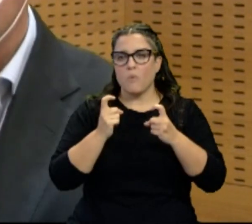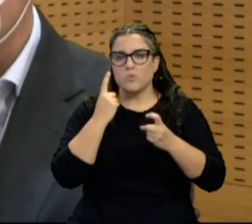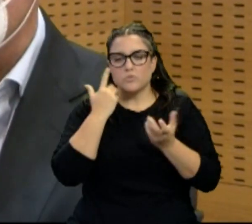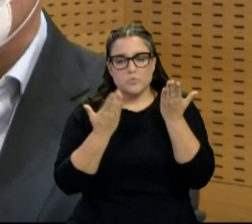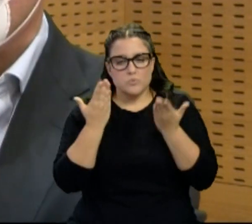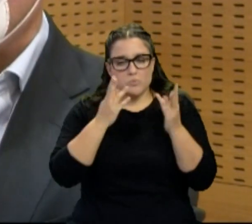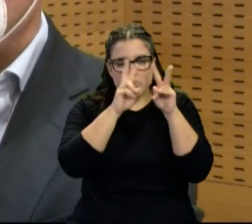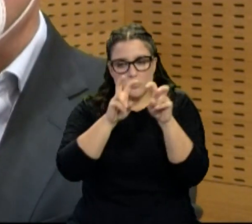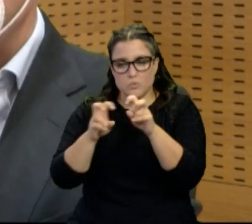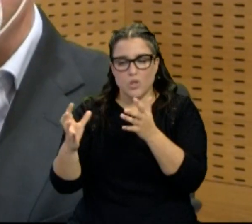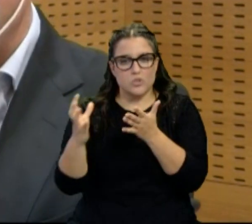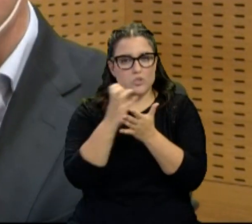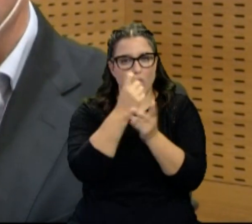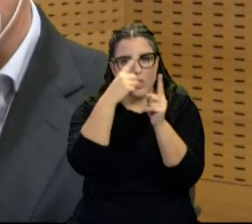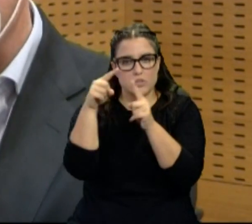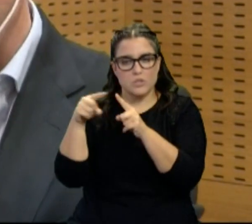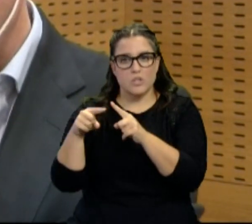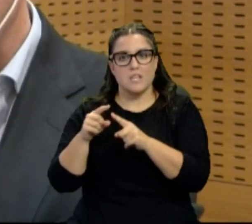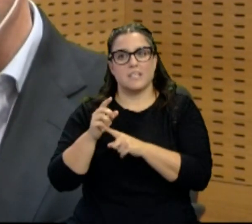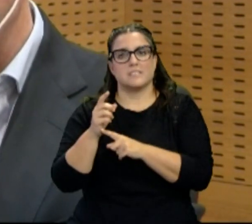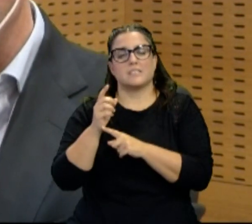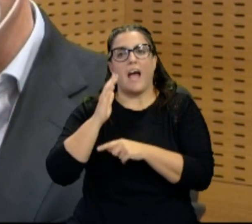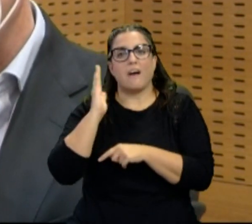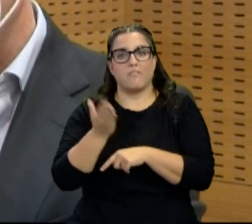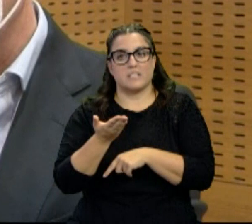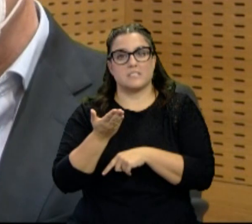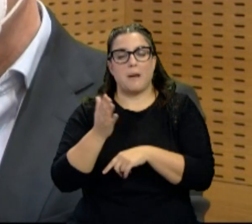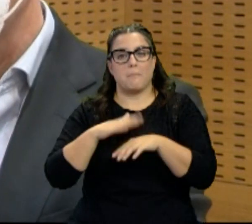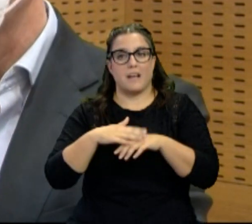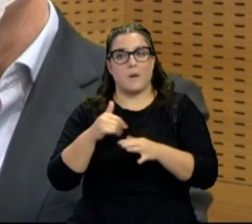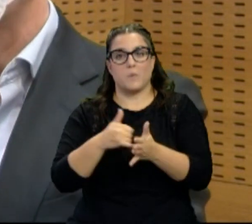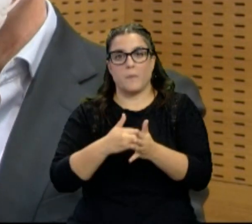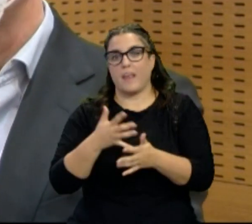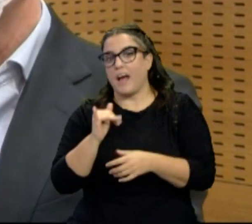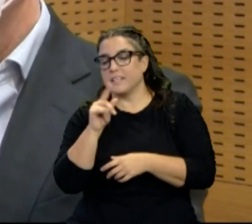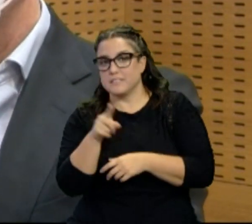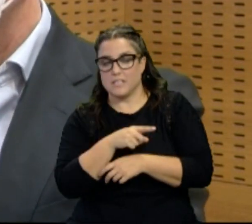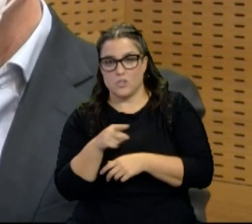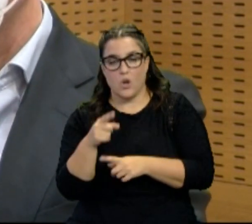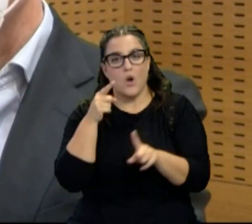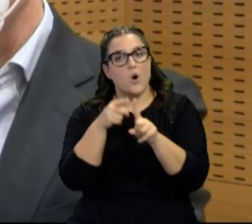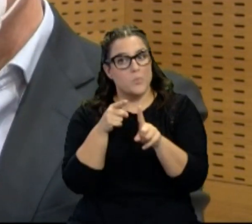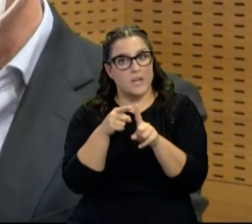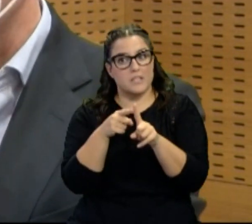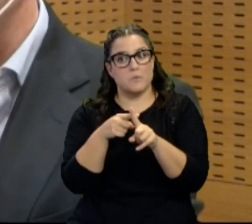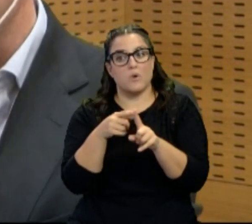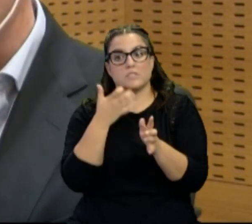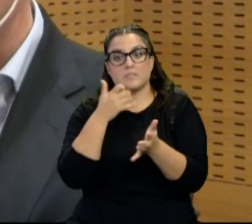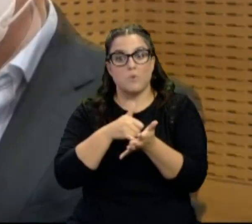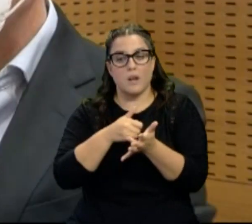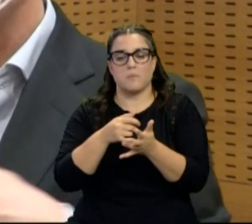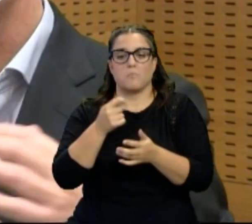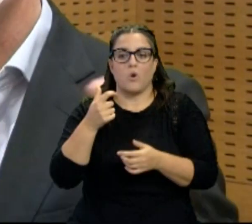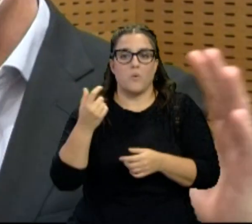los aspectos que influyen en ese grado de vulnerabilidad para conseguir revertirlo o